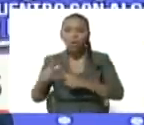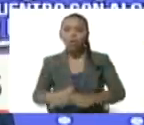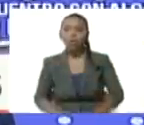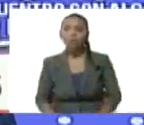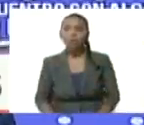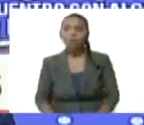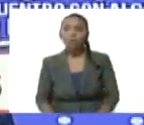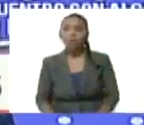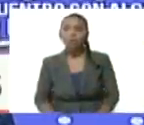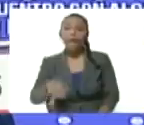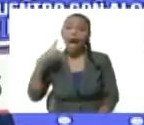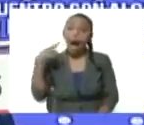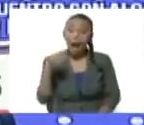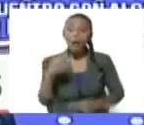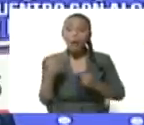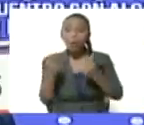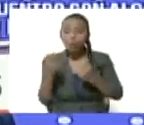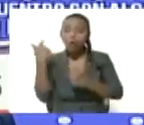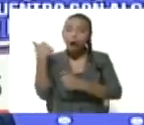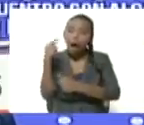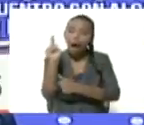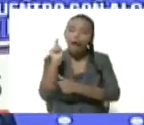Y tenemos los recursos, los tenemos,